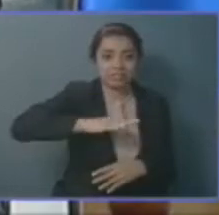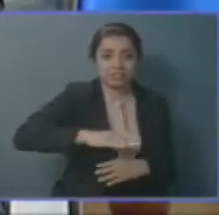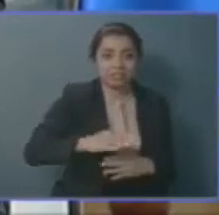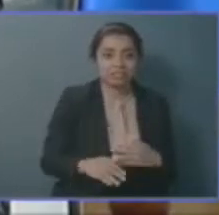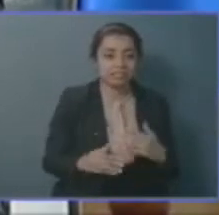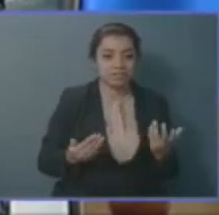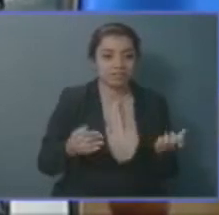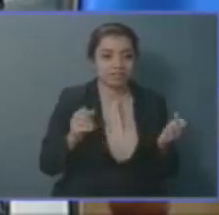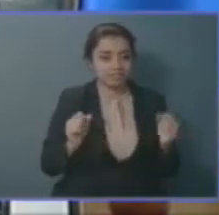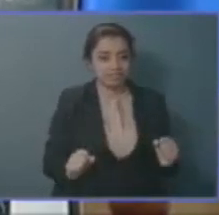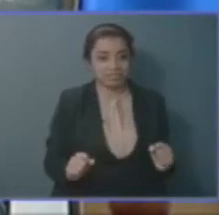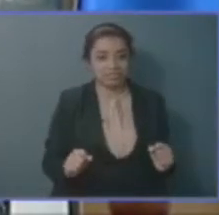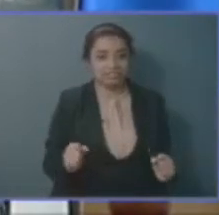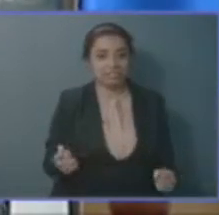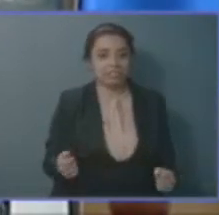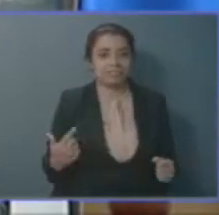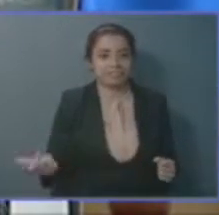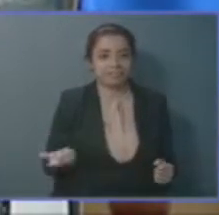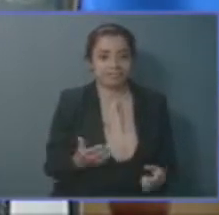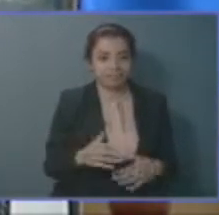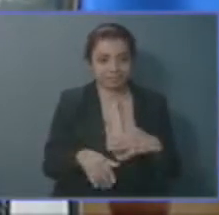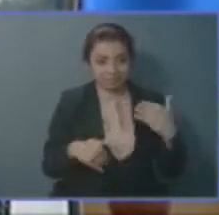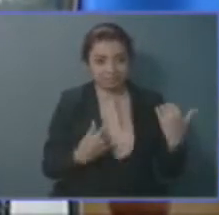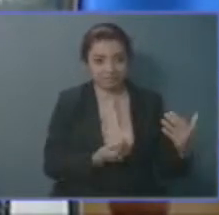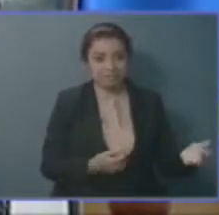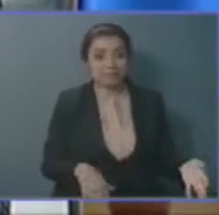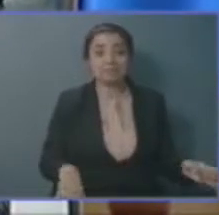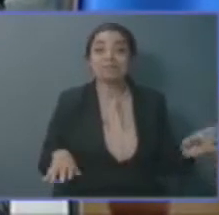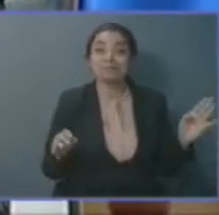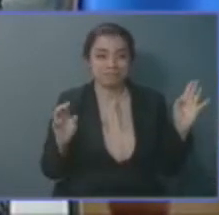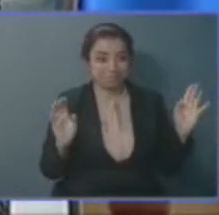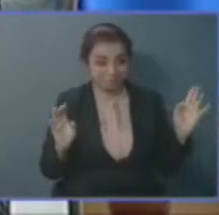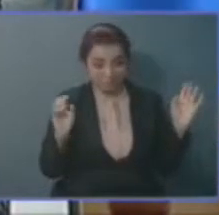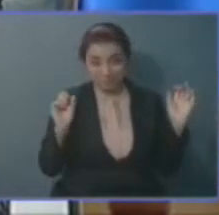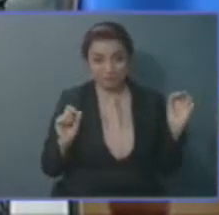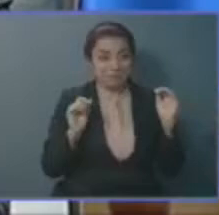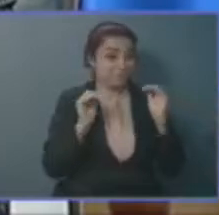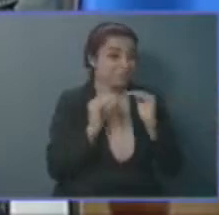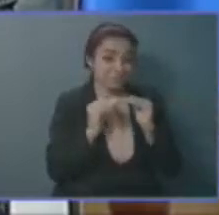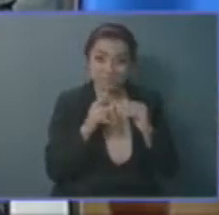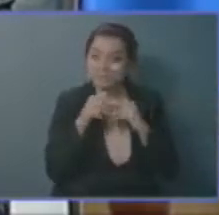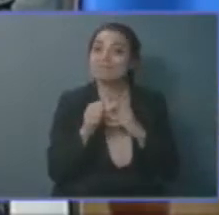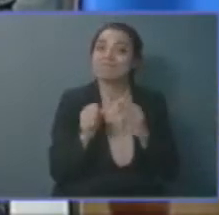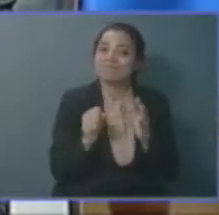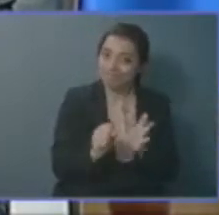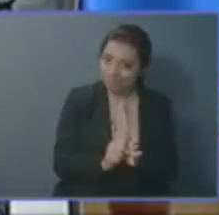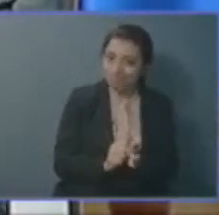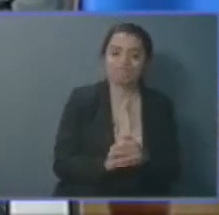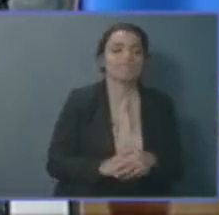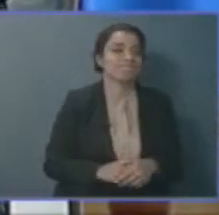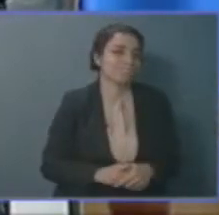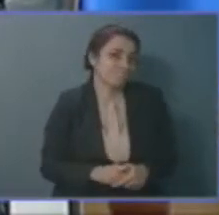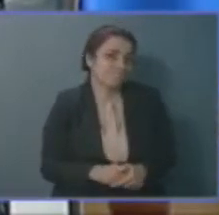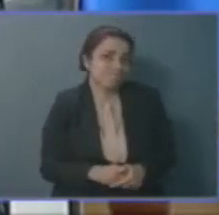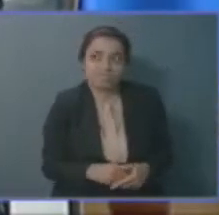estaba por ahí esperando que fuera hasta el último minuto para oficializar su entrega a la Asamblea Legislativa.